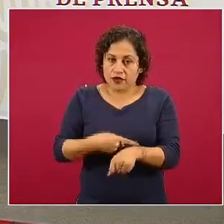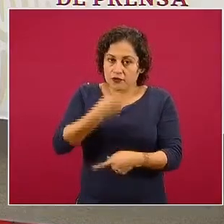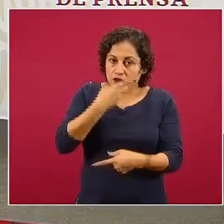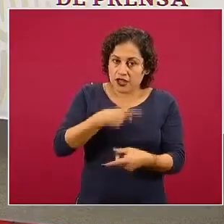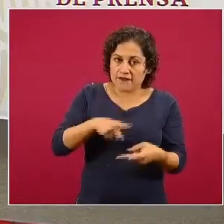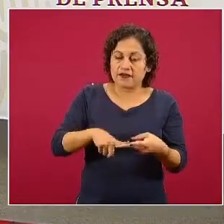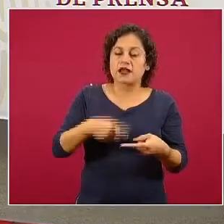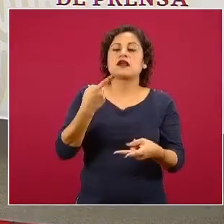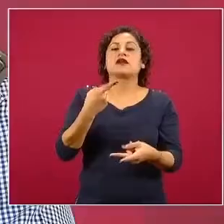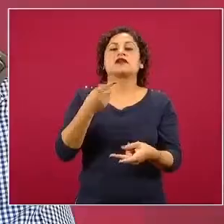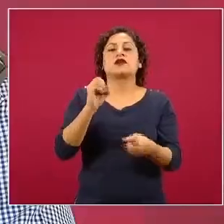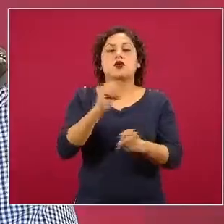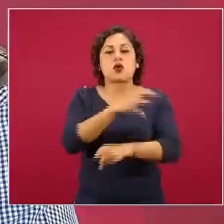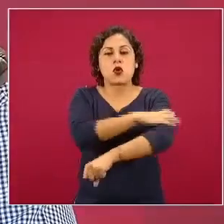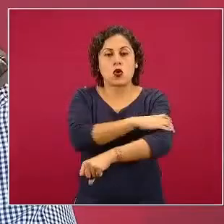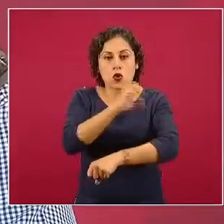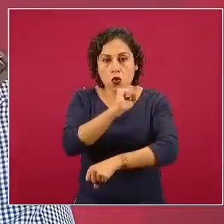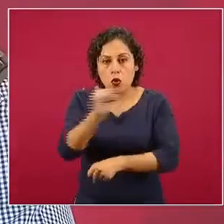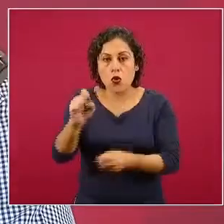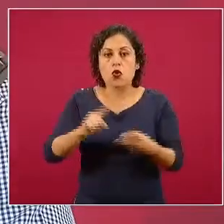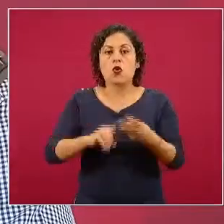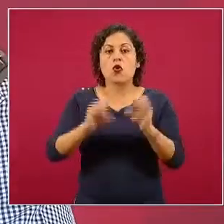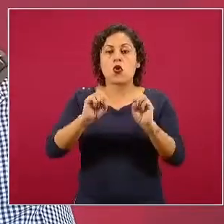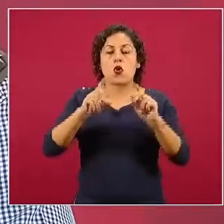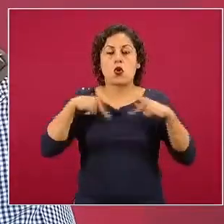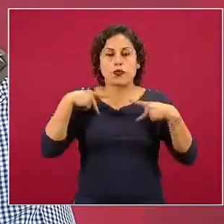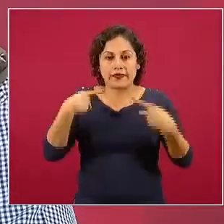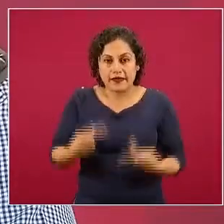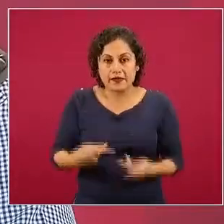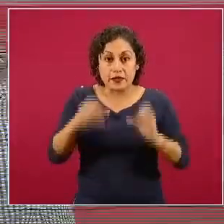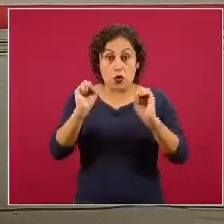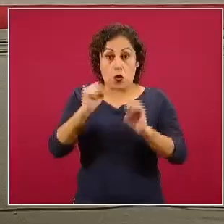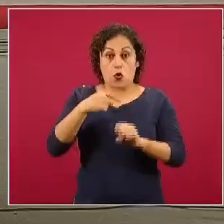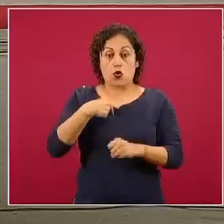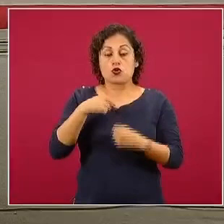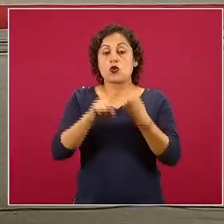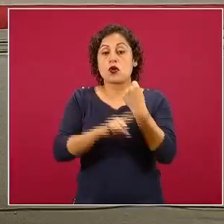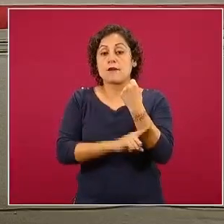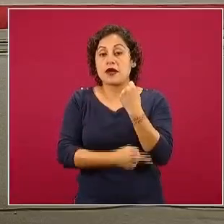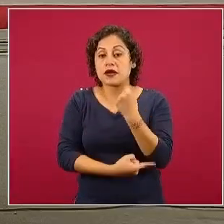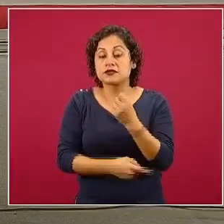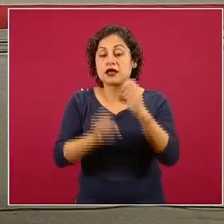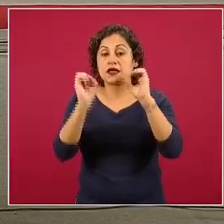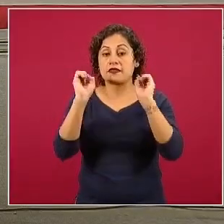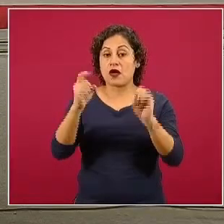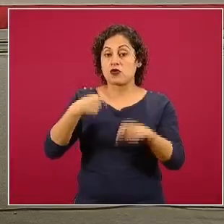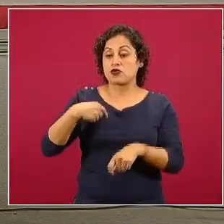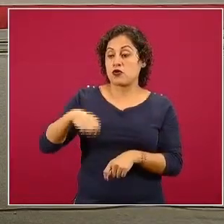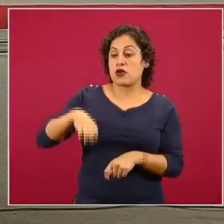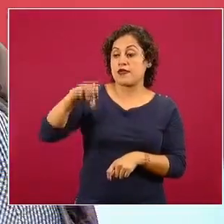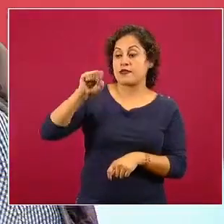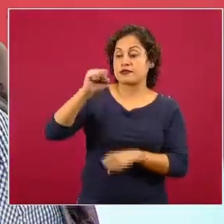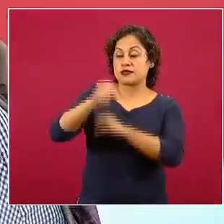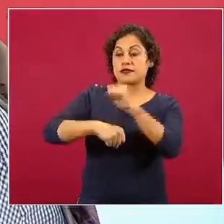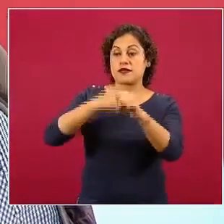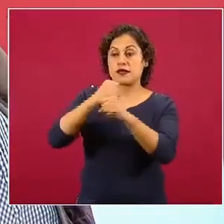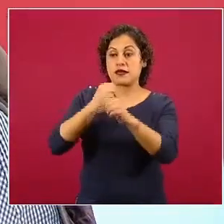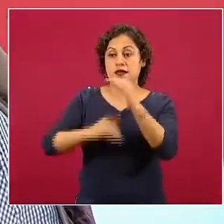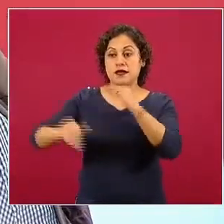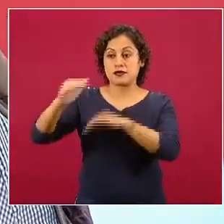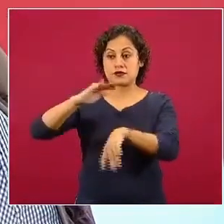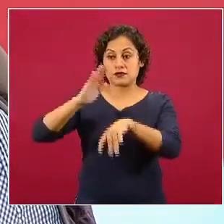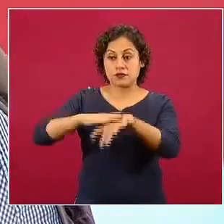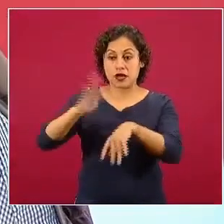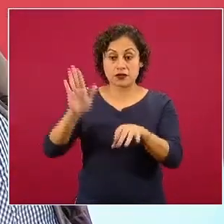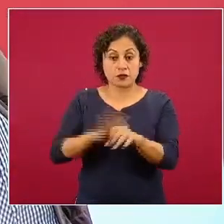hipertensión, porque tenemos alguna inmunosupresión, porque somos una mujer embarazada, una persona mayor de 60 años, entonces la enfermedad